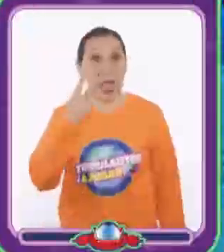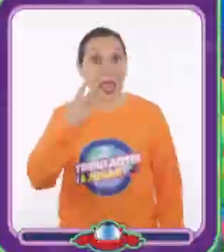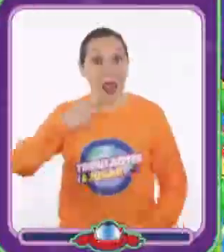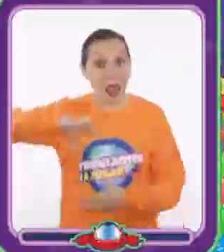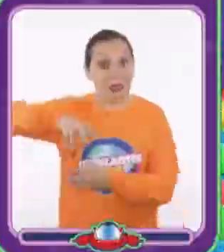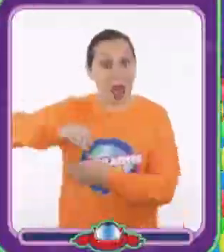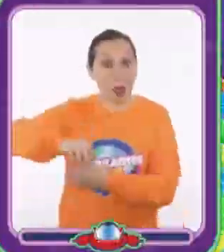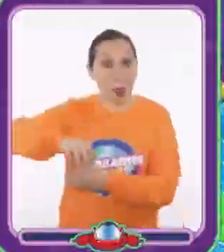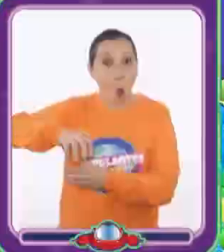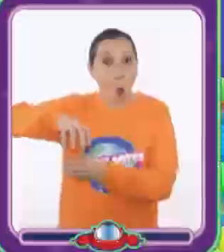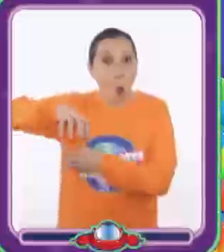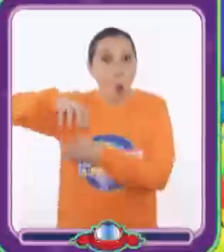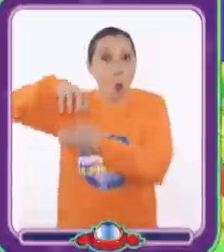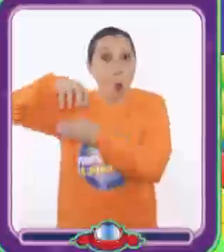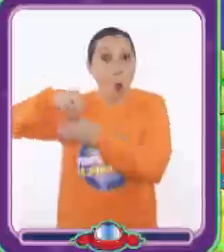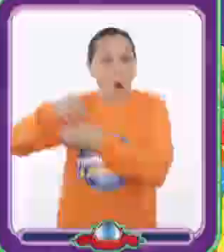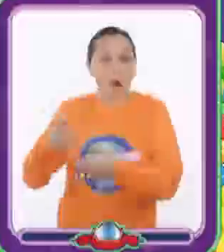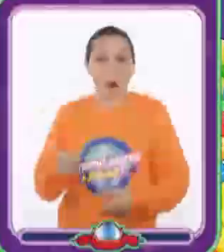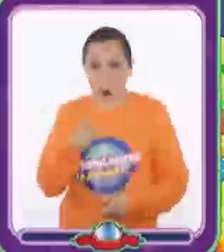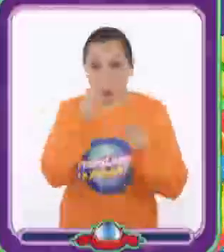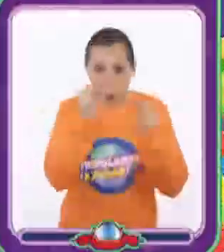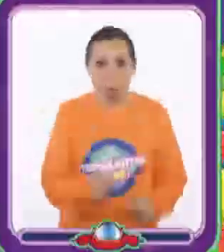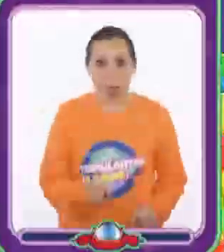¡Mira el frasco, Gaspar! ¡Vamos! ¡Tú puedes! ¡Dale!